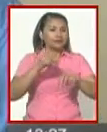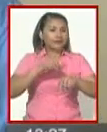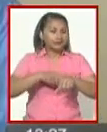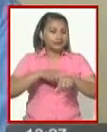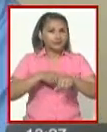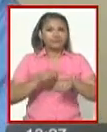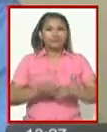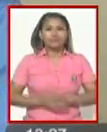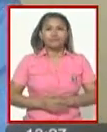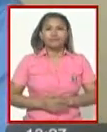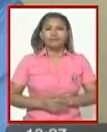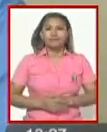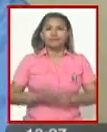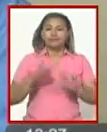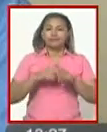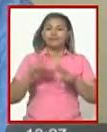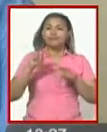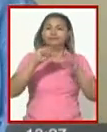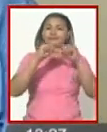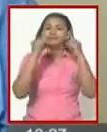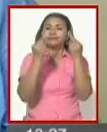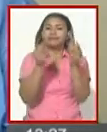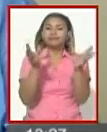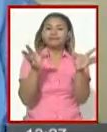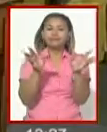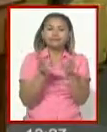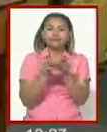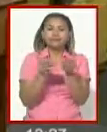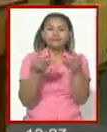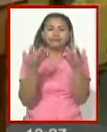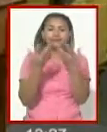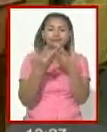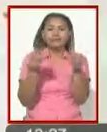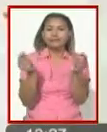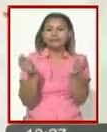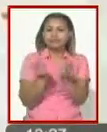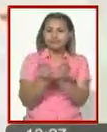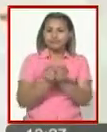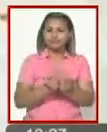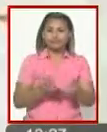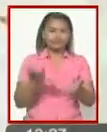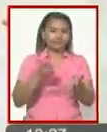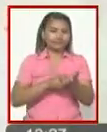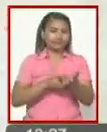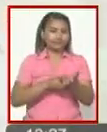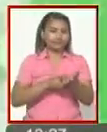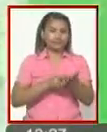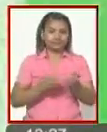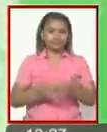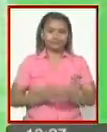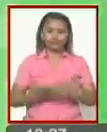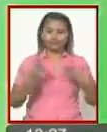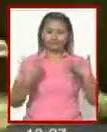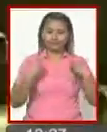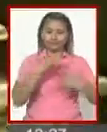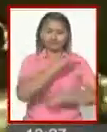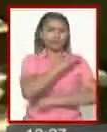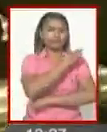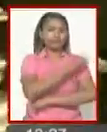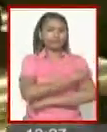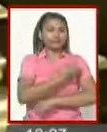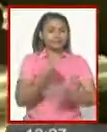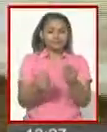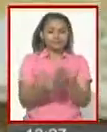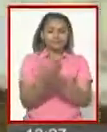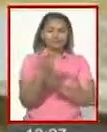tiempo pero sólo al sector micro pequeña empresa el acta de compromiso firmado de manera provisional contempla fortalecer